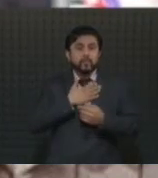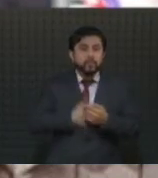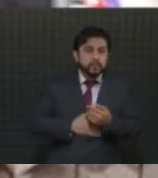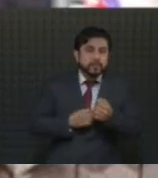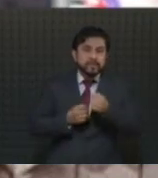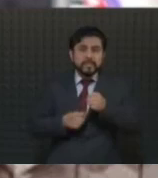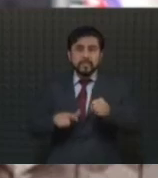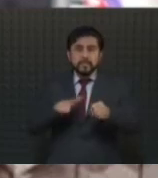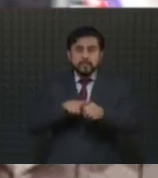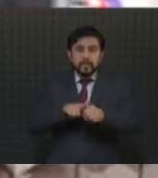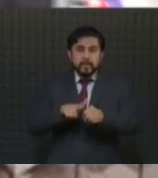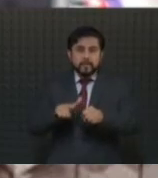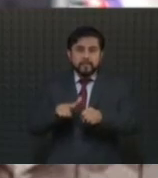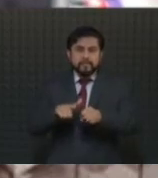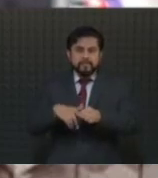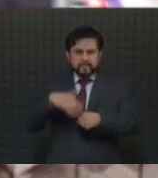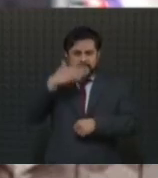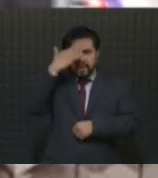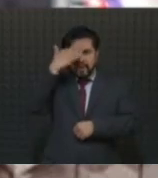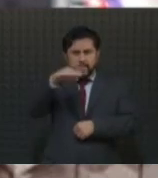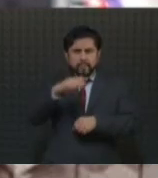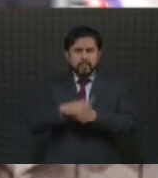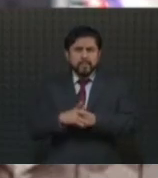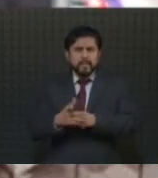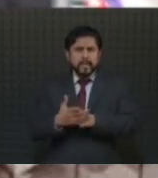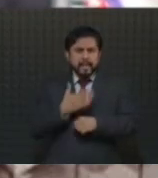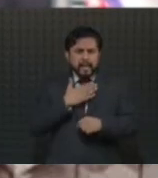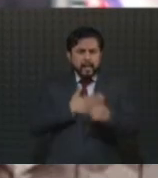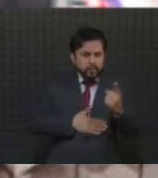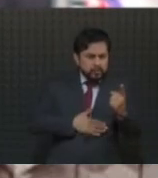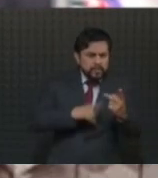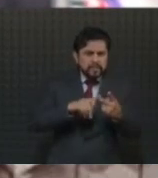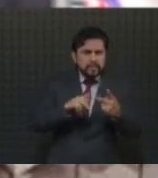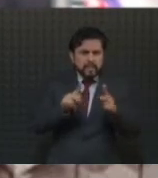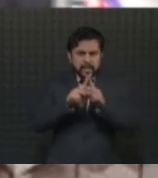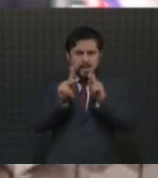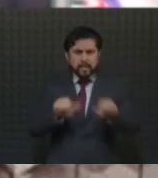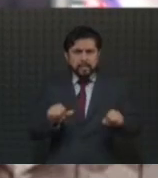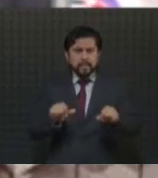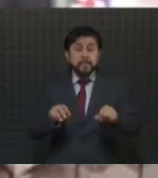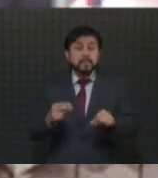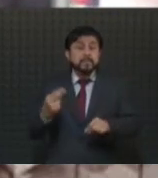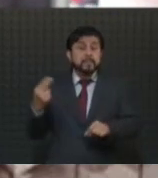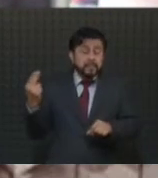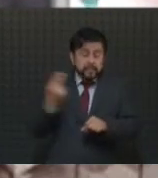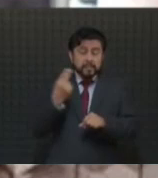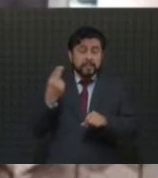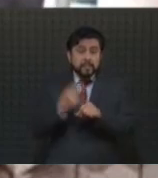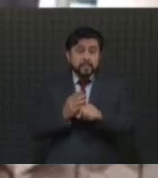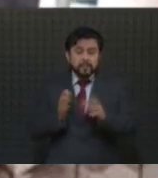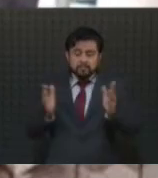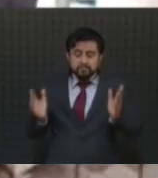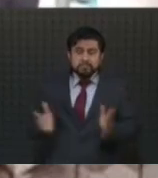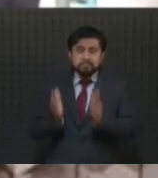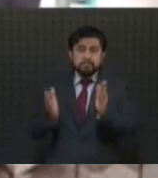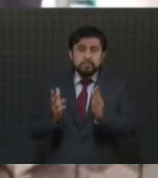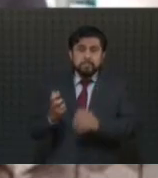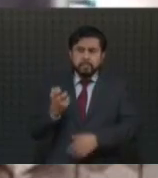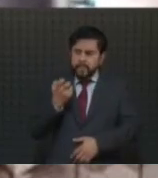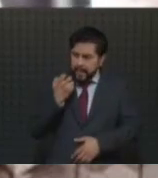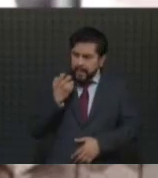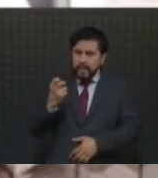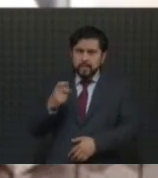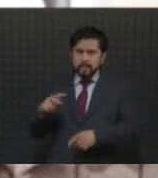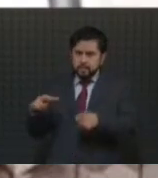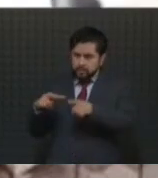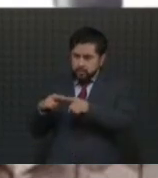que sabe que la seguridad y la paz solamente son fruto de la justicia. Y este Parque Cantera es justicia social también,